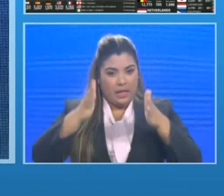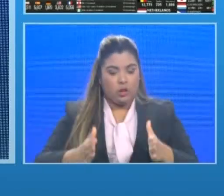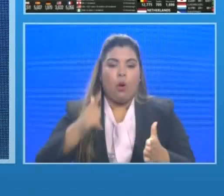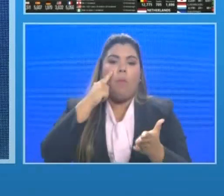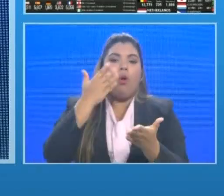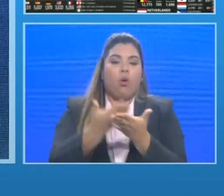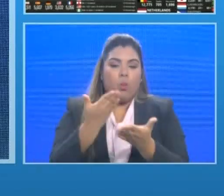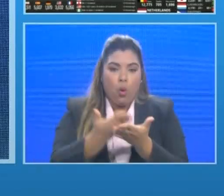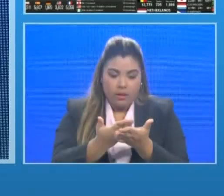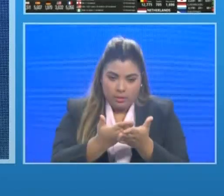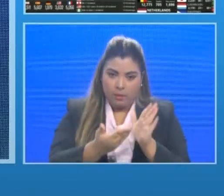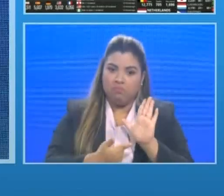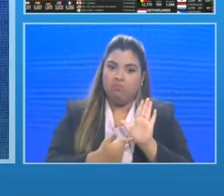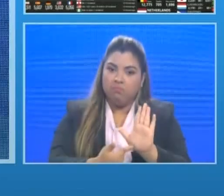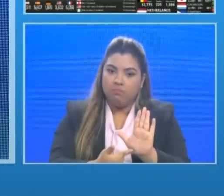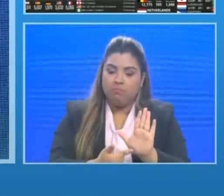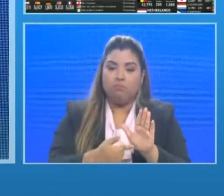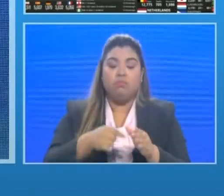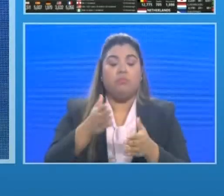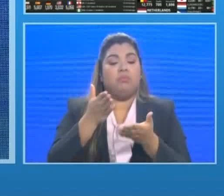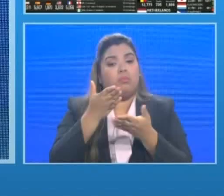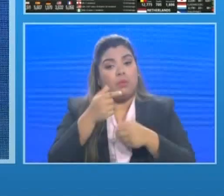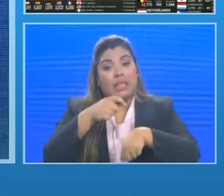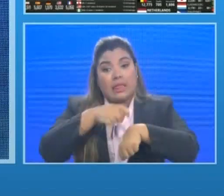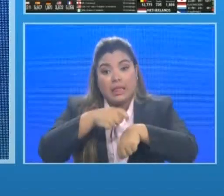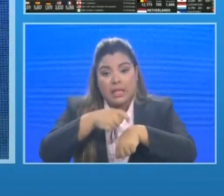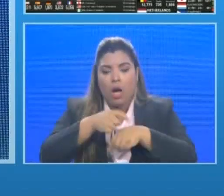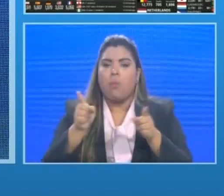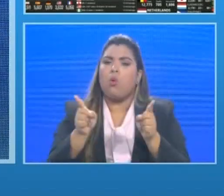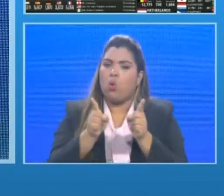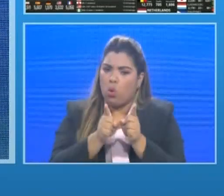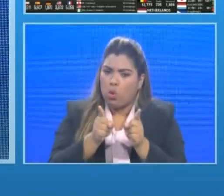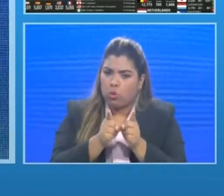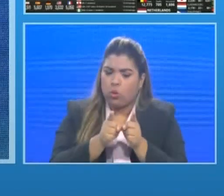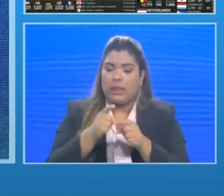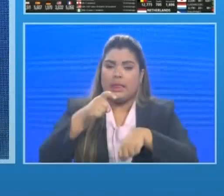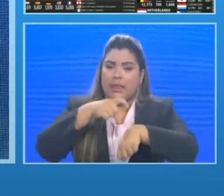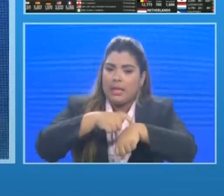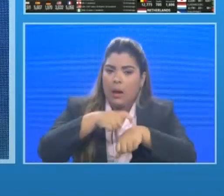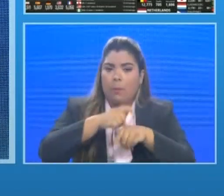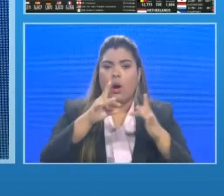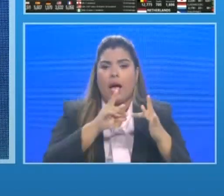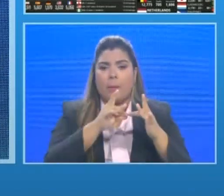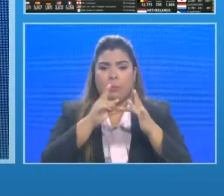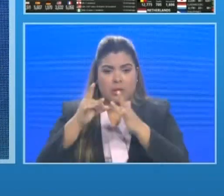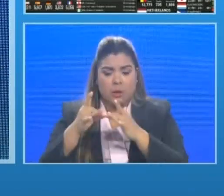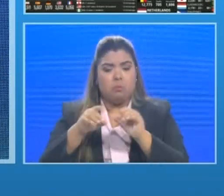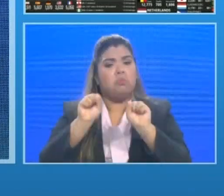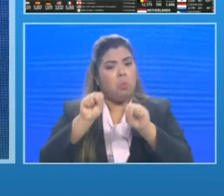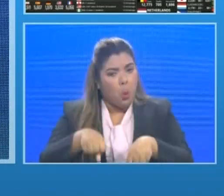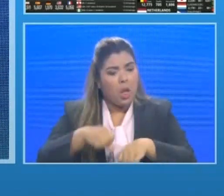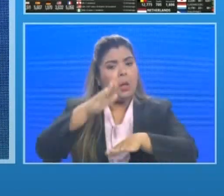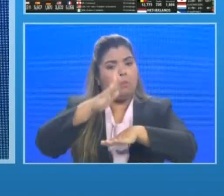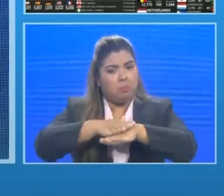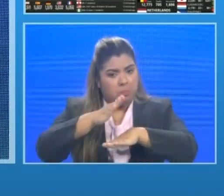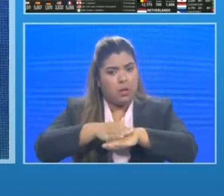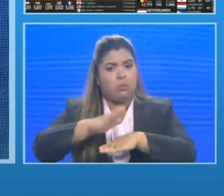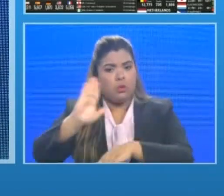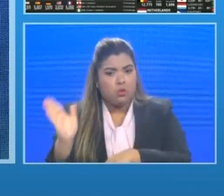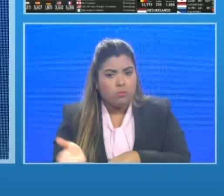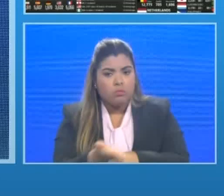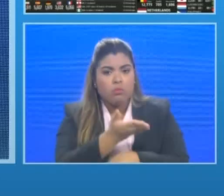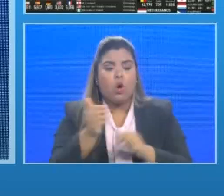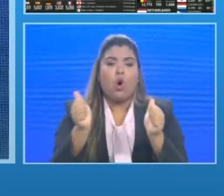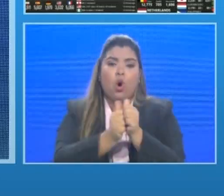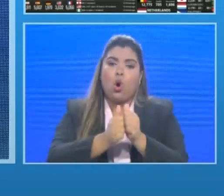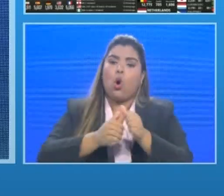de manera temporal y especial se les va a permitir a través del Consejo